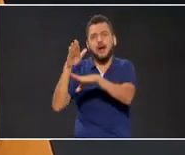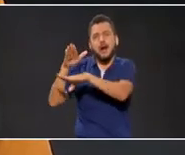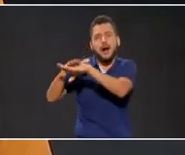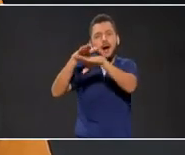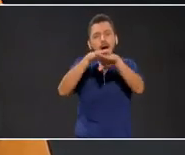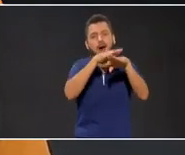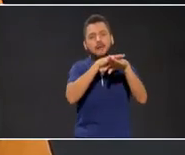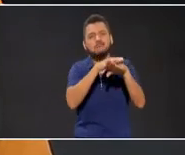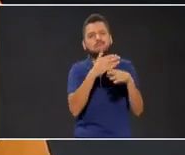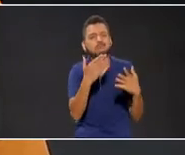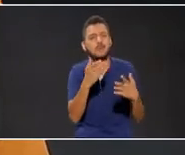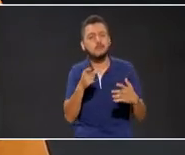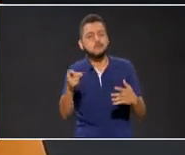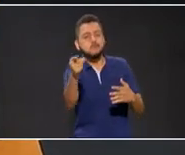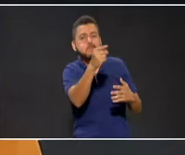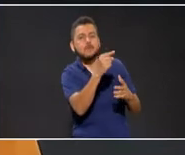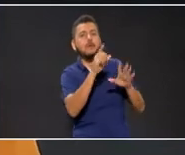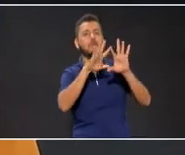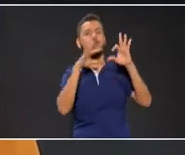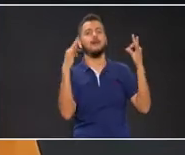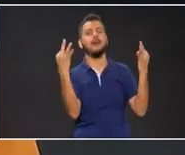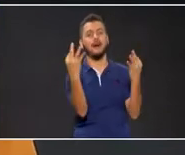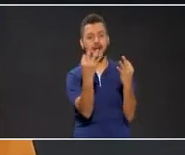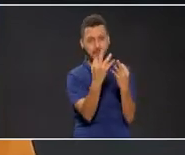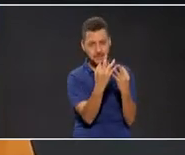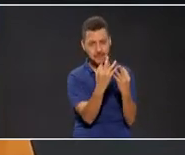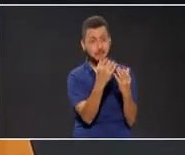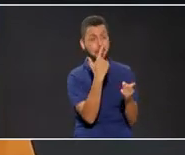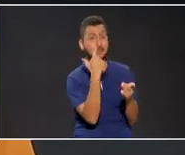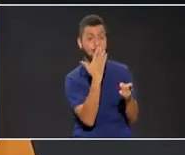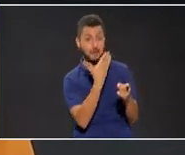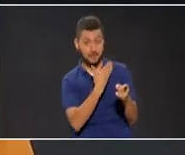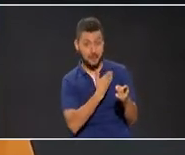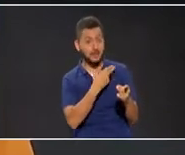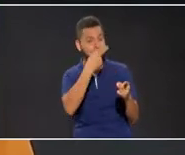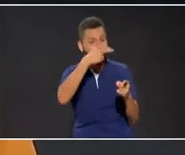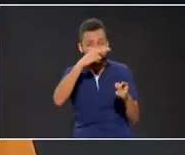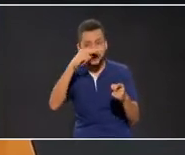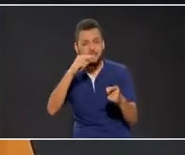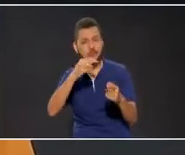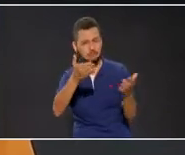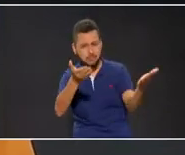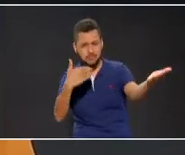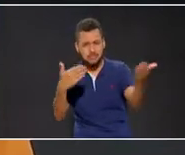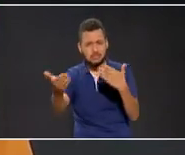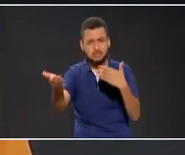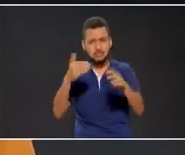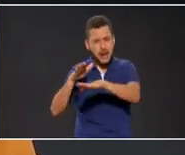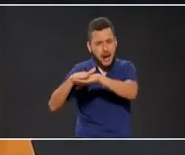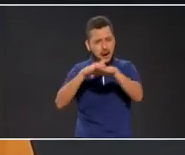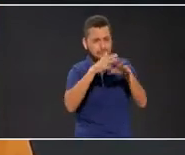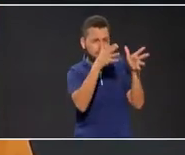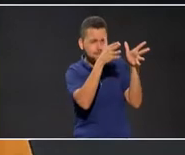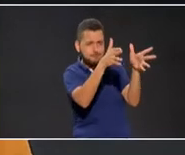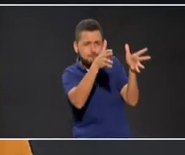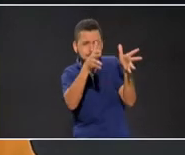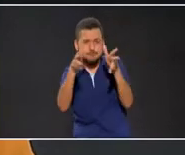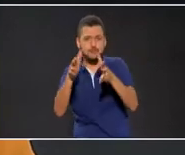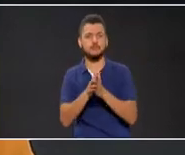familias esto lo vamos a lograr potenciando los centros integrales de familia que actualmente